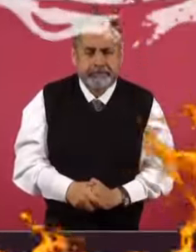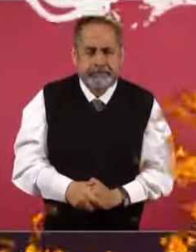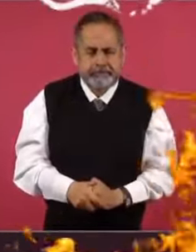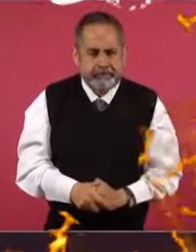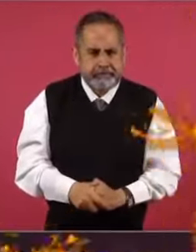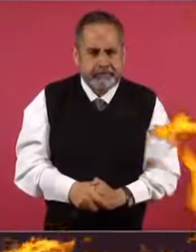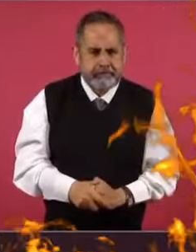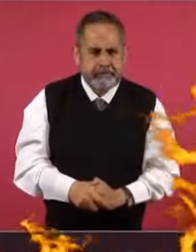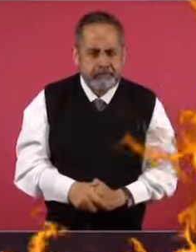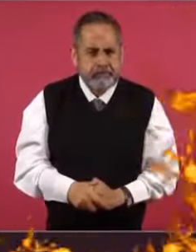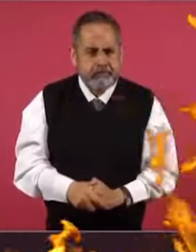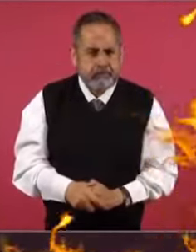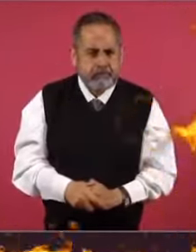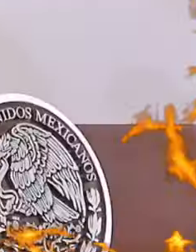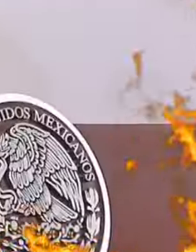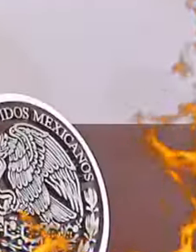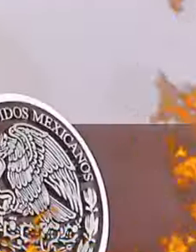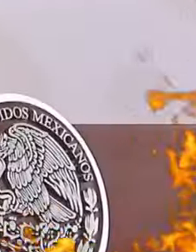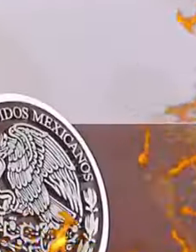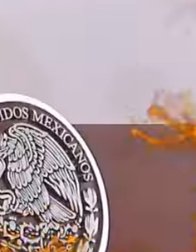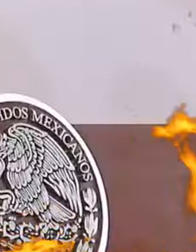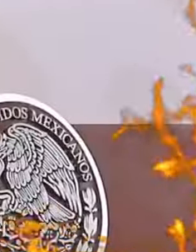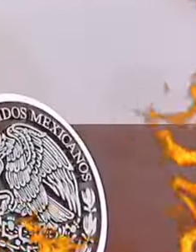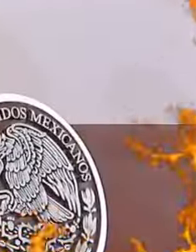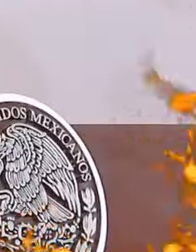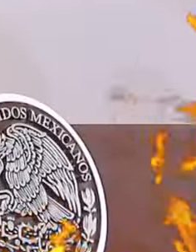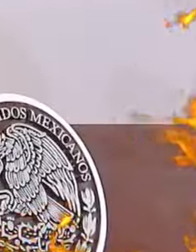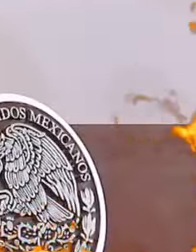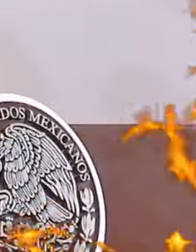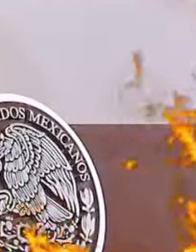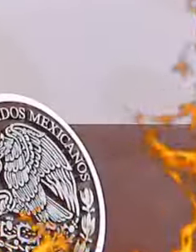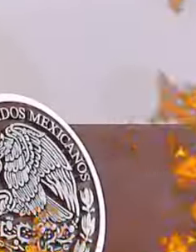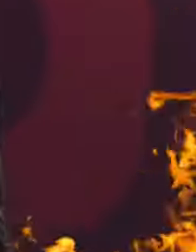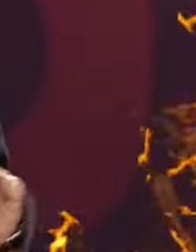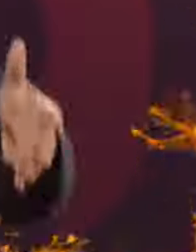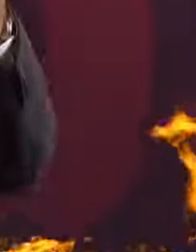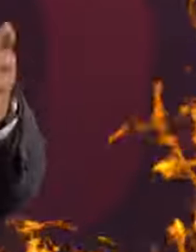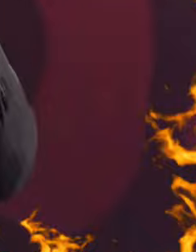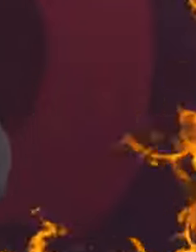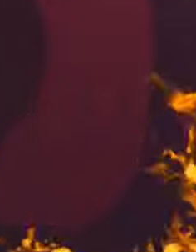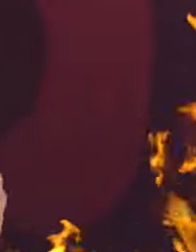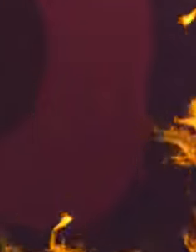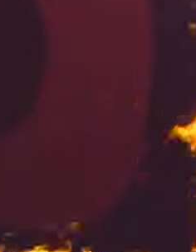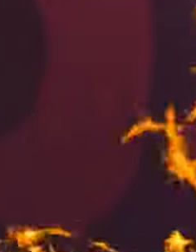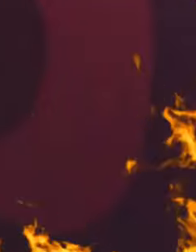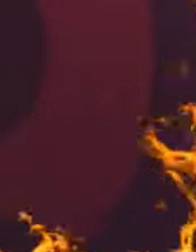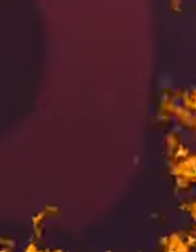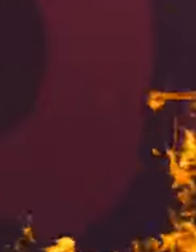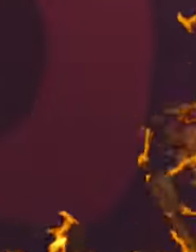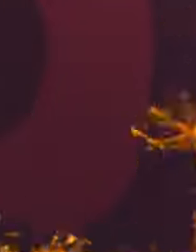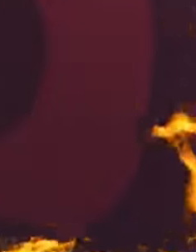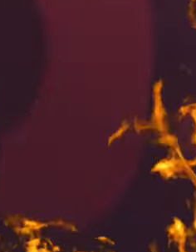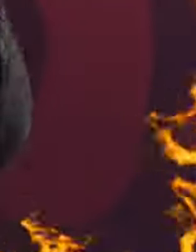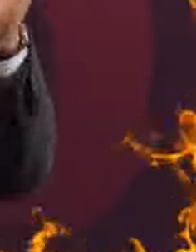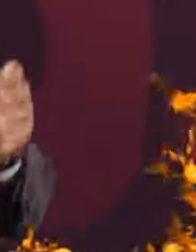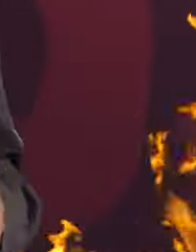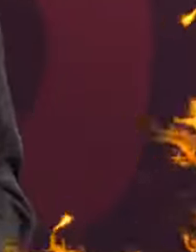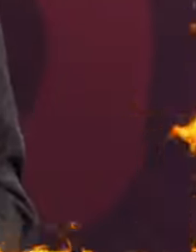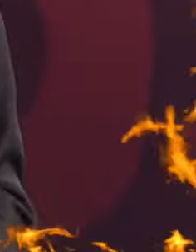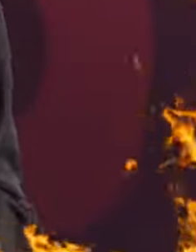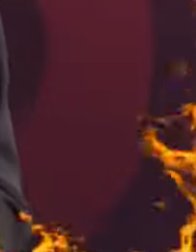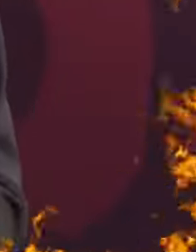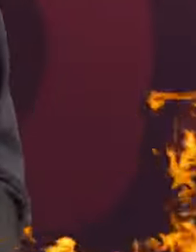Lo de la reforma al Poder Judicial tiene que hacerse por etapas, iniciarse con lo que se está